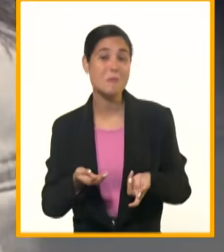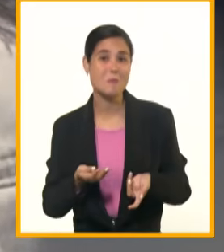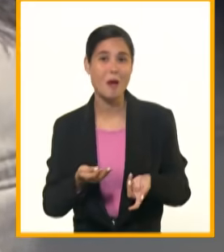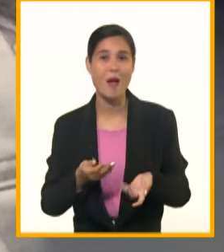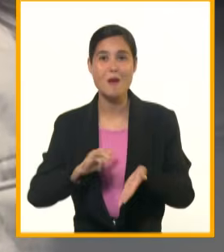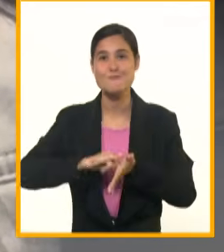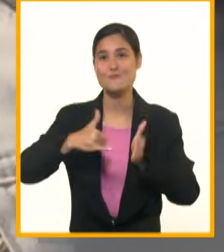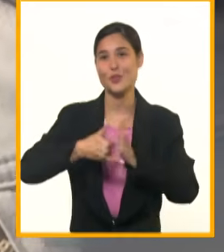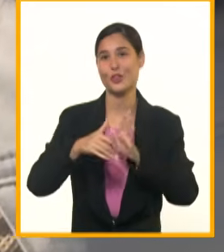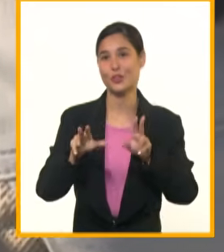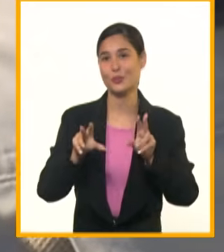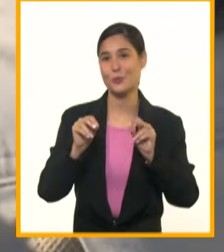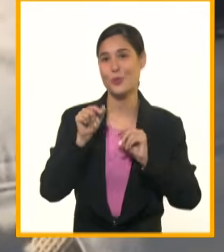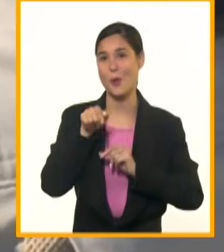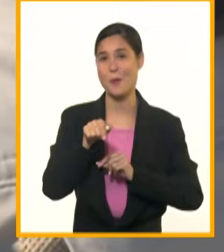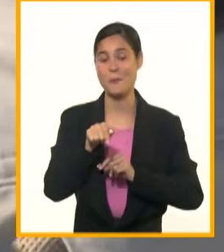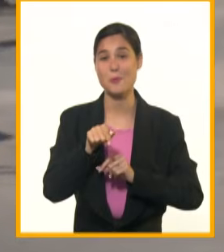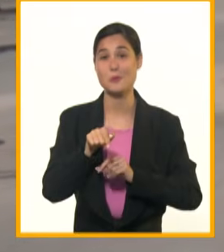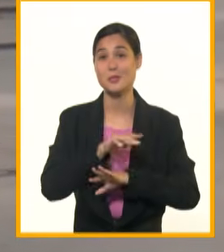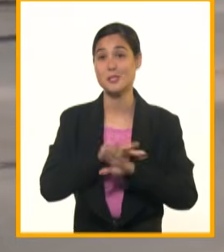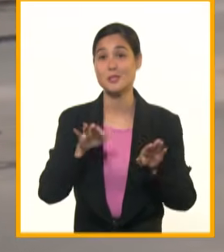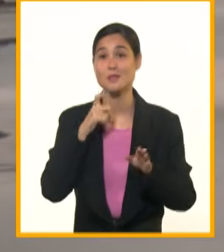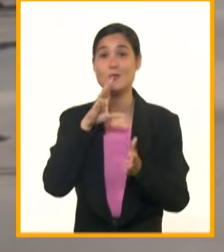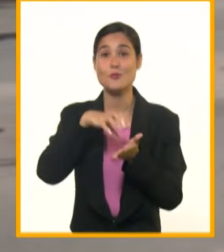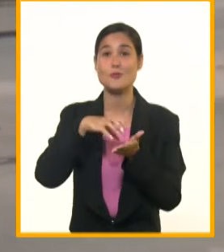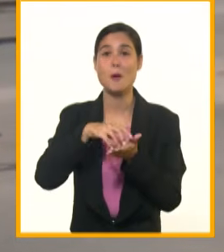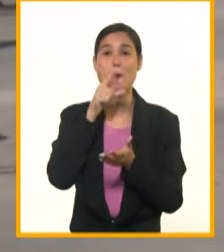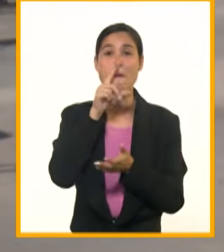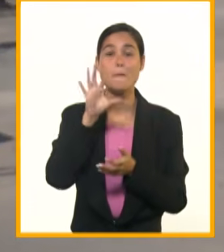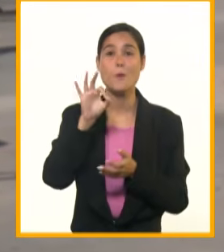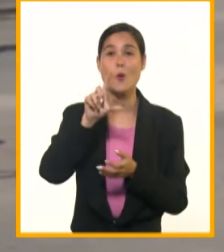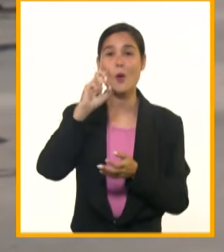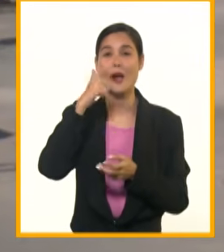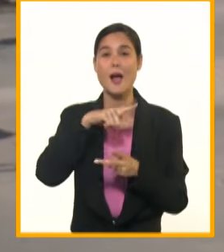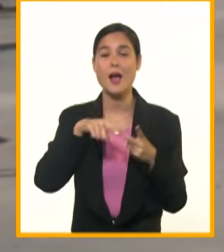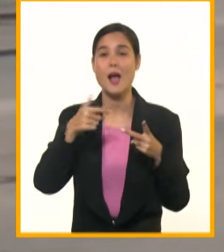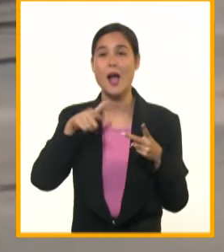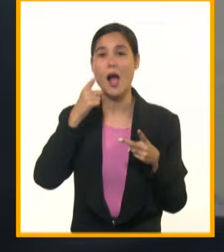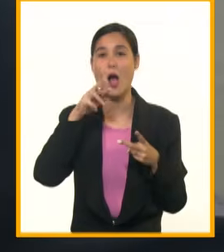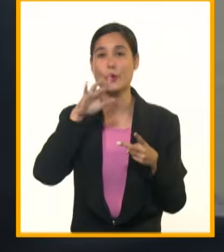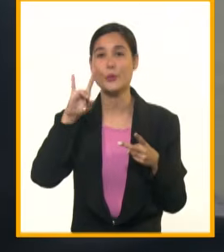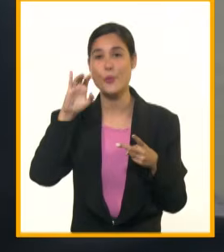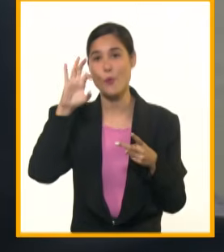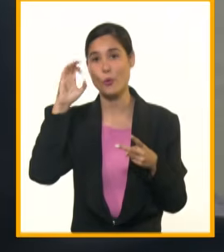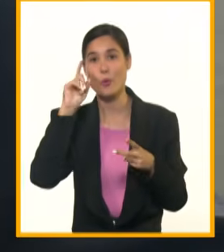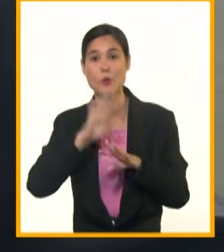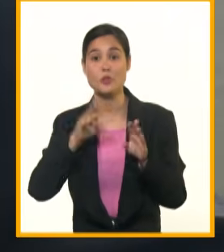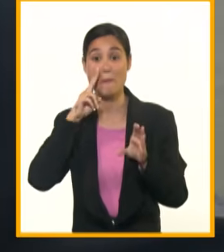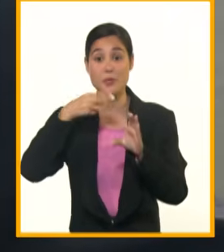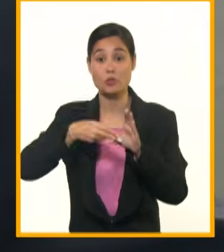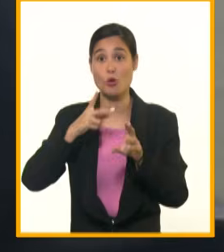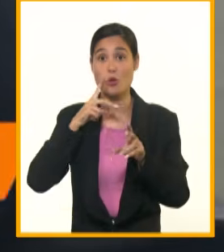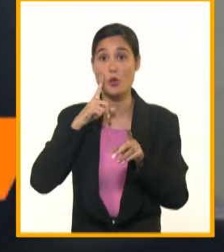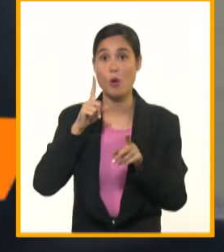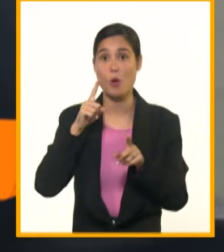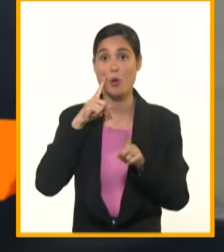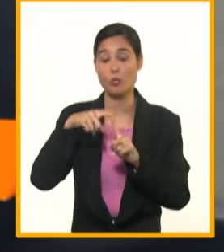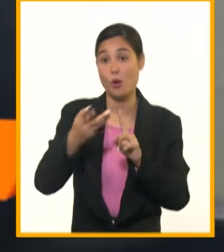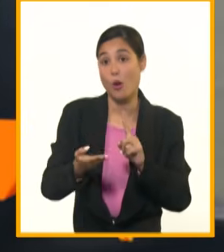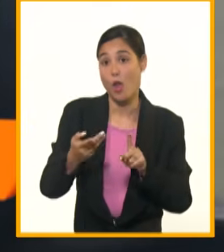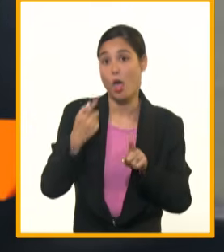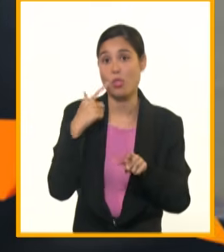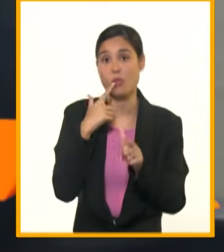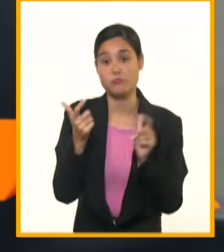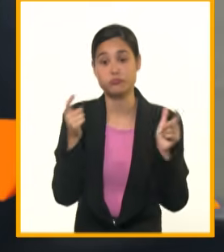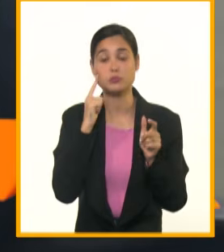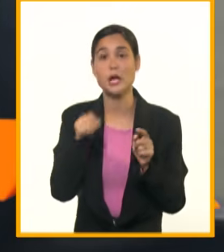de hidrocarburos de Boca de Jaruco, que aporta más de 1.600 toneladas de petróleo mensuales. La jefatura de nuestro Ministerio de Energía también